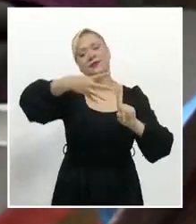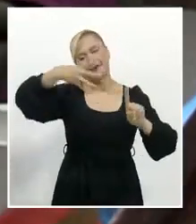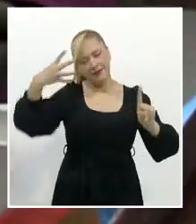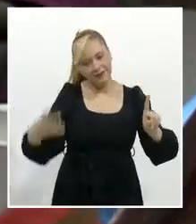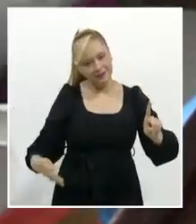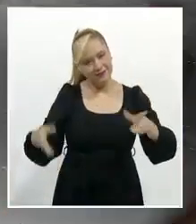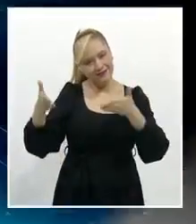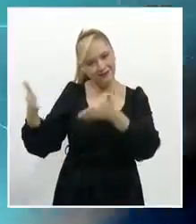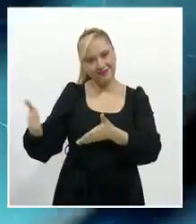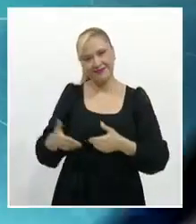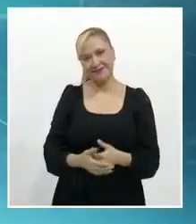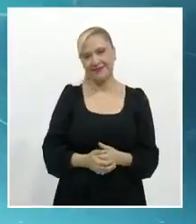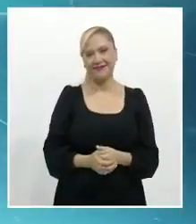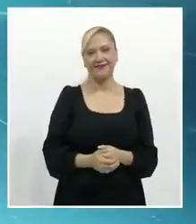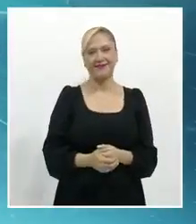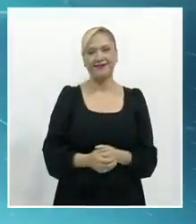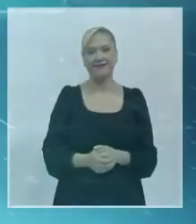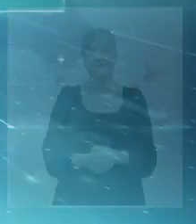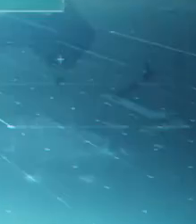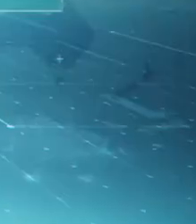sexual.